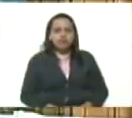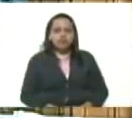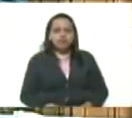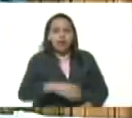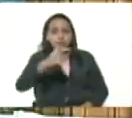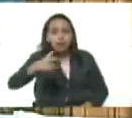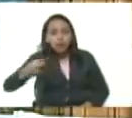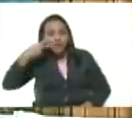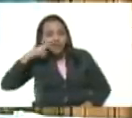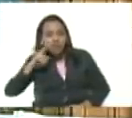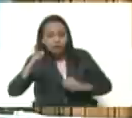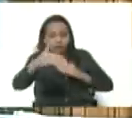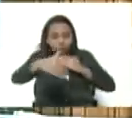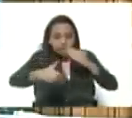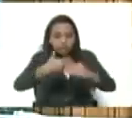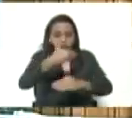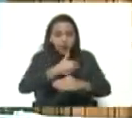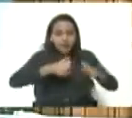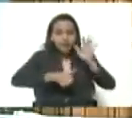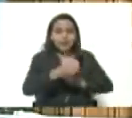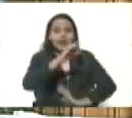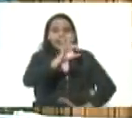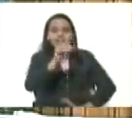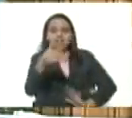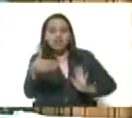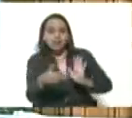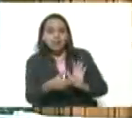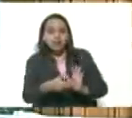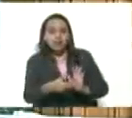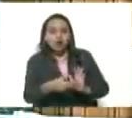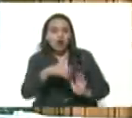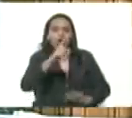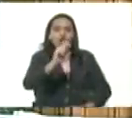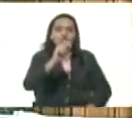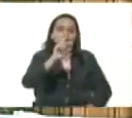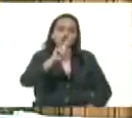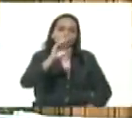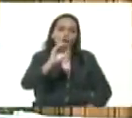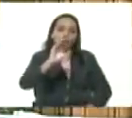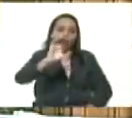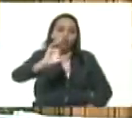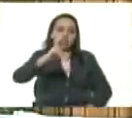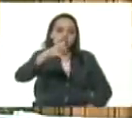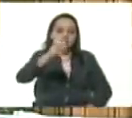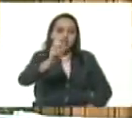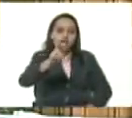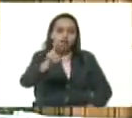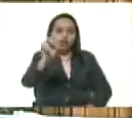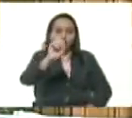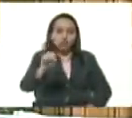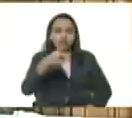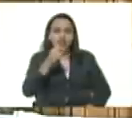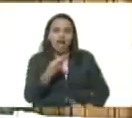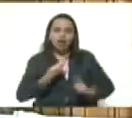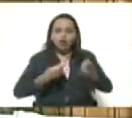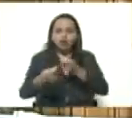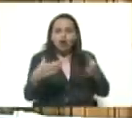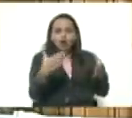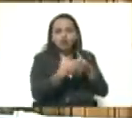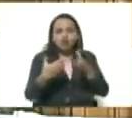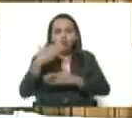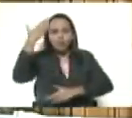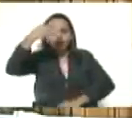ilegal de más de 30.000 connacionales, por las trochas ilegales, las trochas controladas por los paramilitares, por